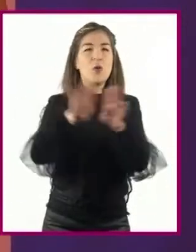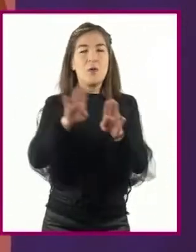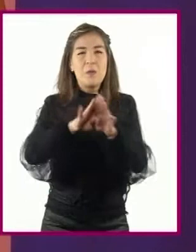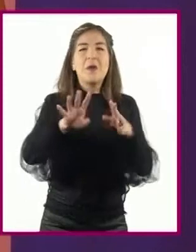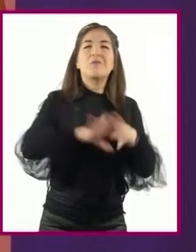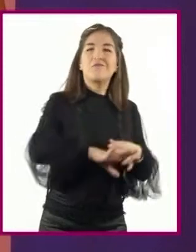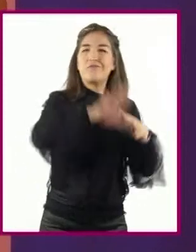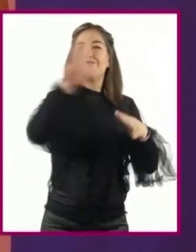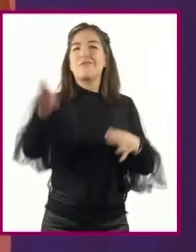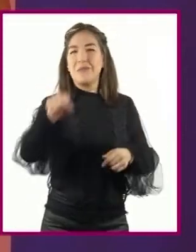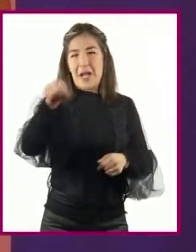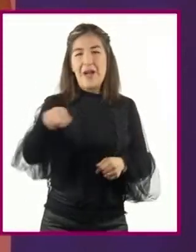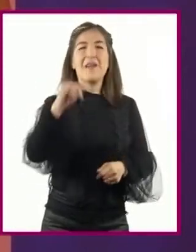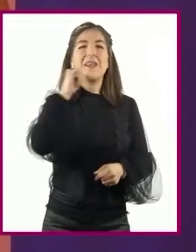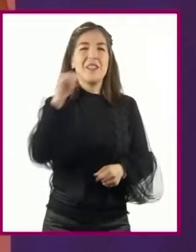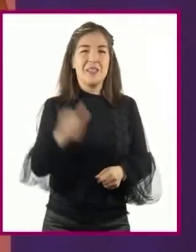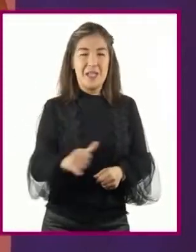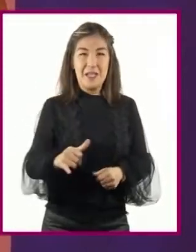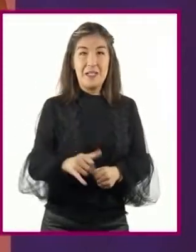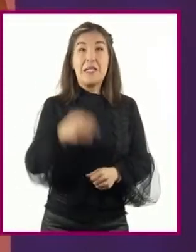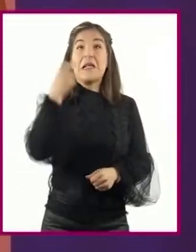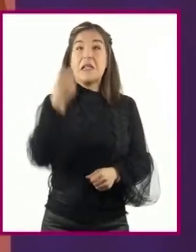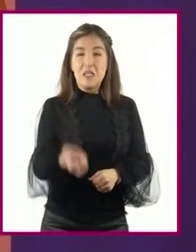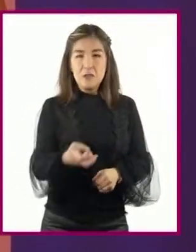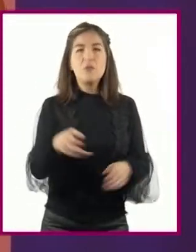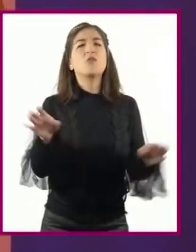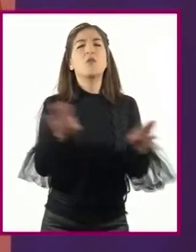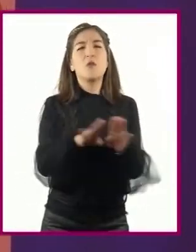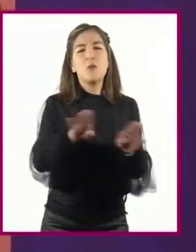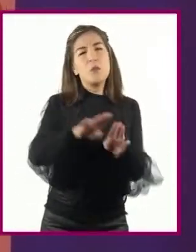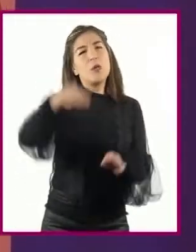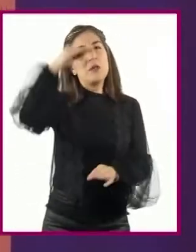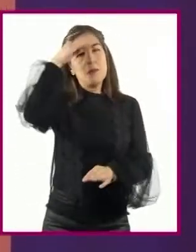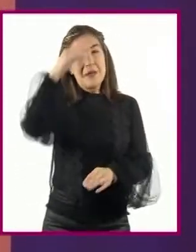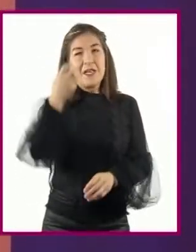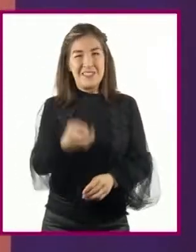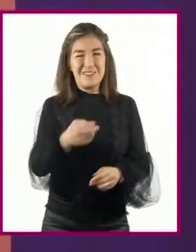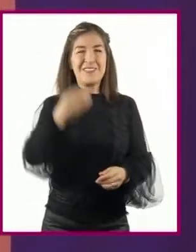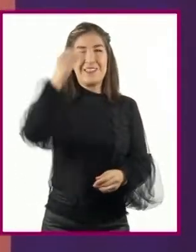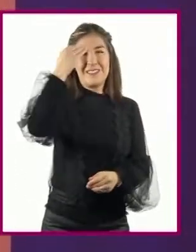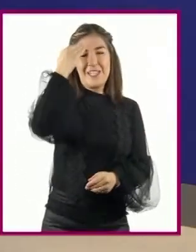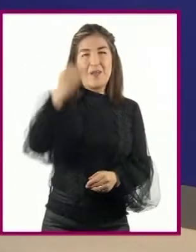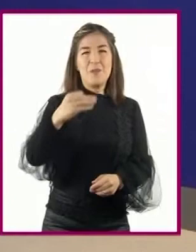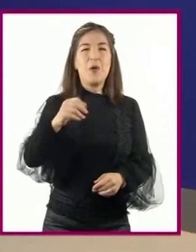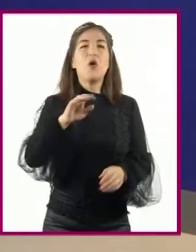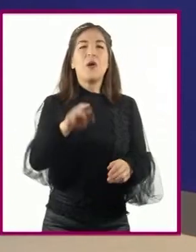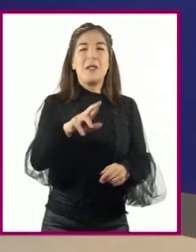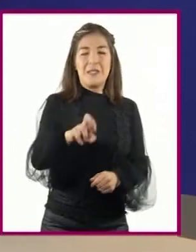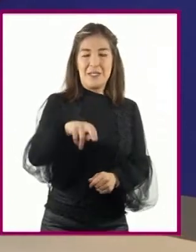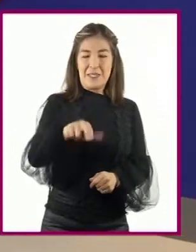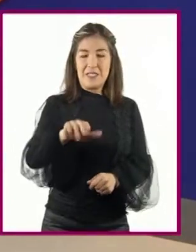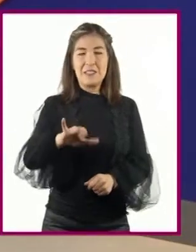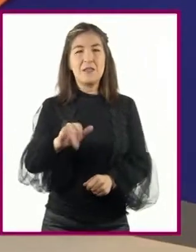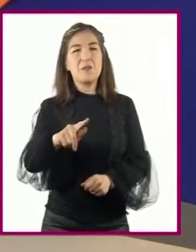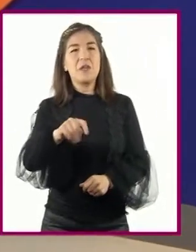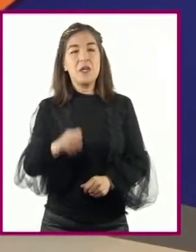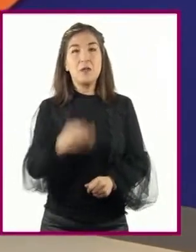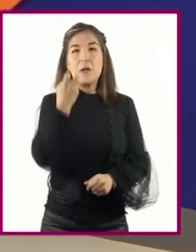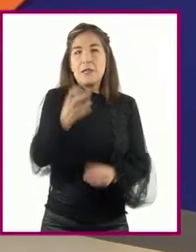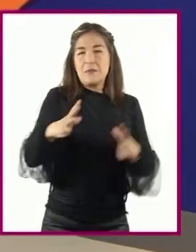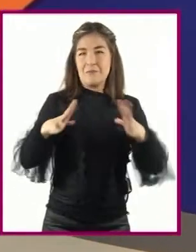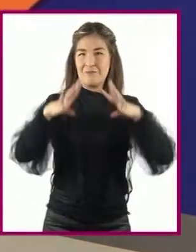hacia Italia. Ello justifica que el Renacimiento haya florecido en ese